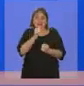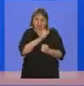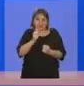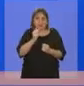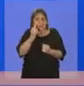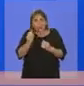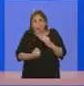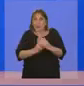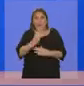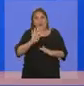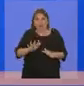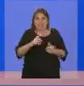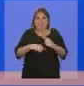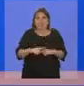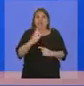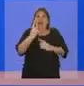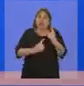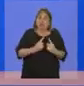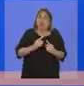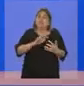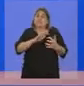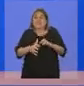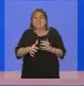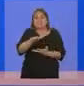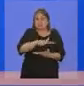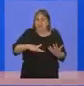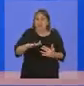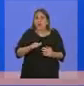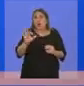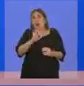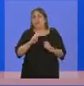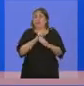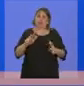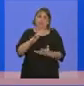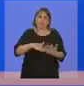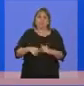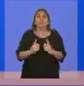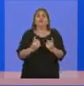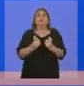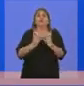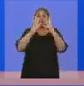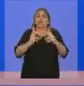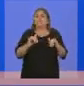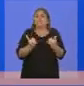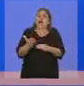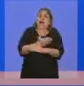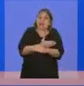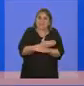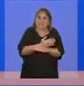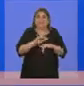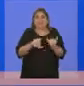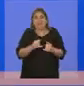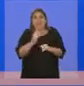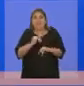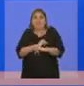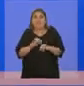Pero esa luz que a algunos los va a agarrar parados, a otros los va a agarrar en peor situación, tenemos que ir planificando lo que puede ser el día